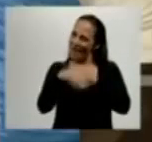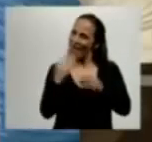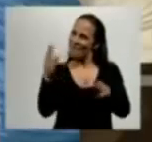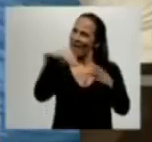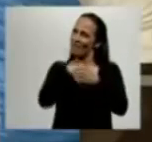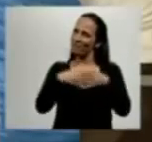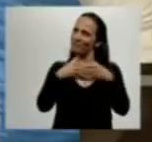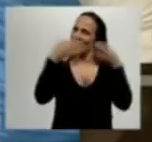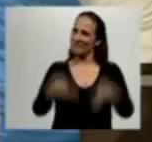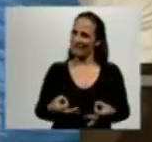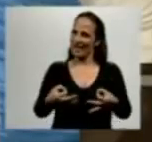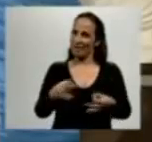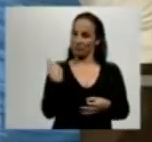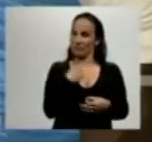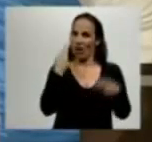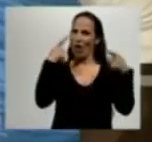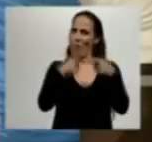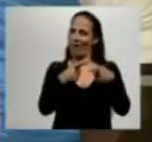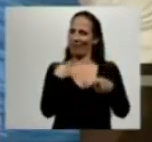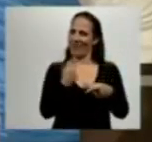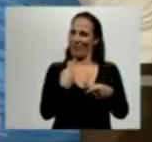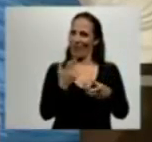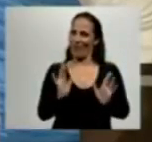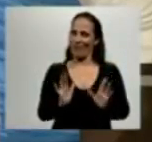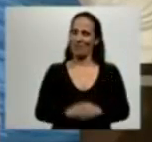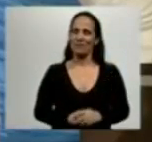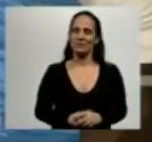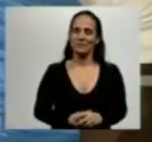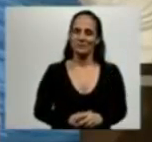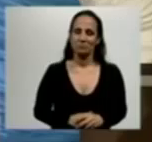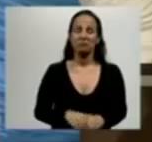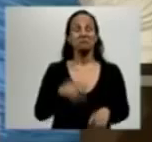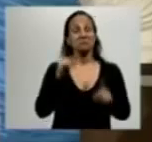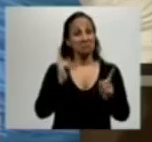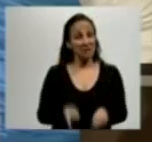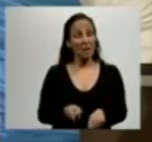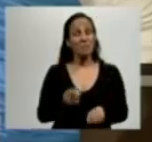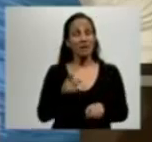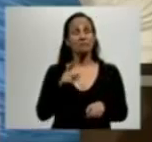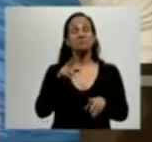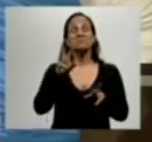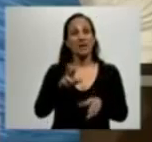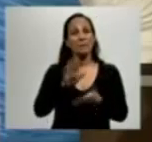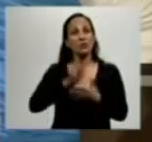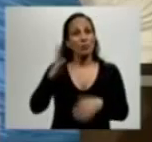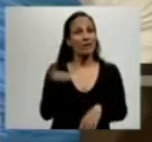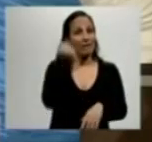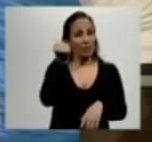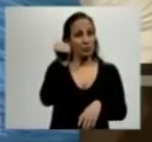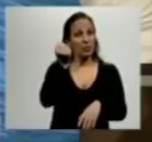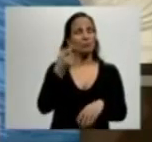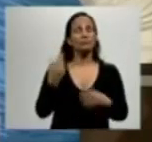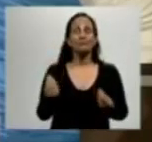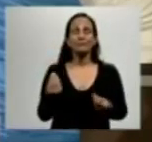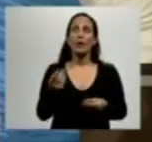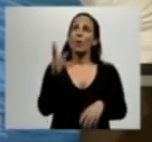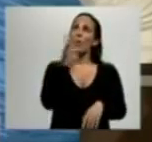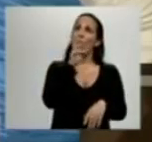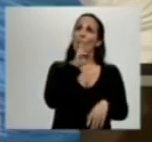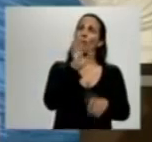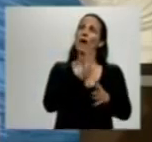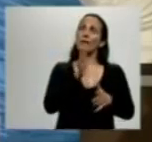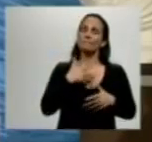que estamos persiguiendo. Y fundamentalmente también un tema de adopción, porque realmente cuando las mujeres dan en